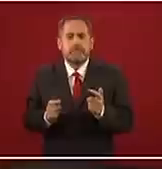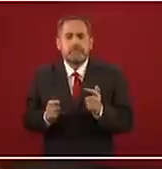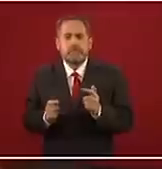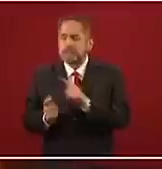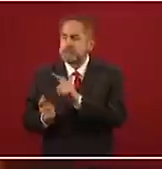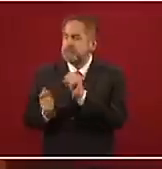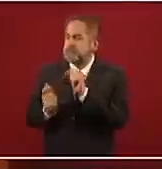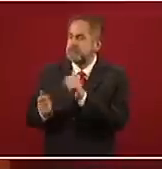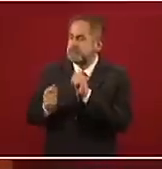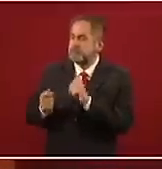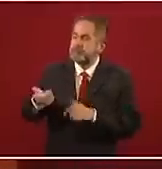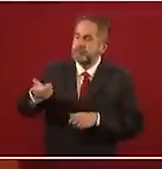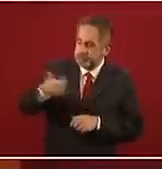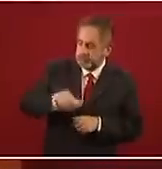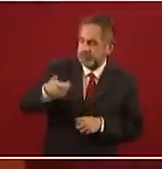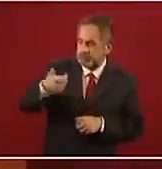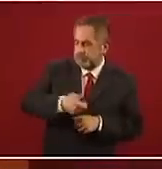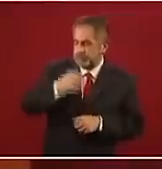las cuotas.